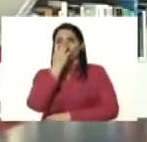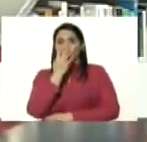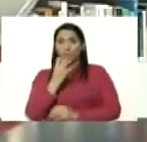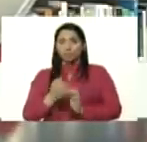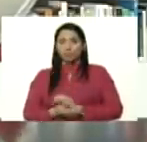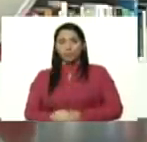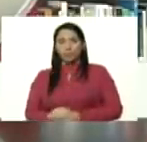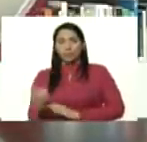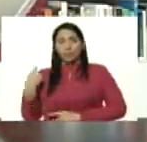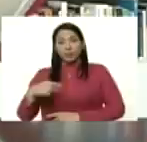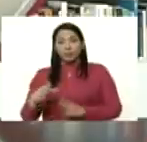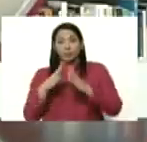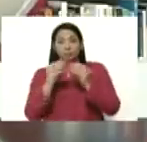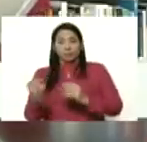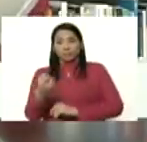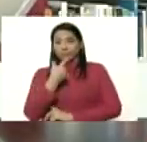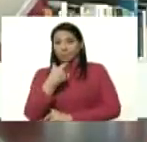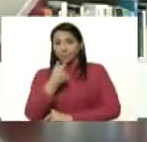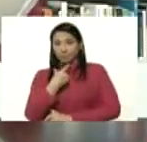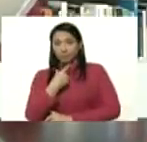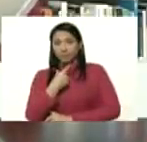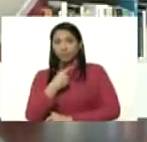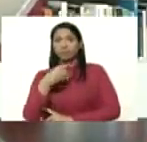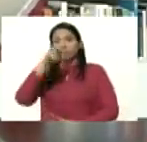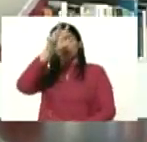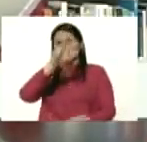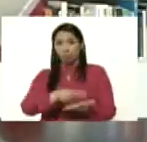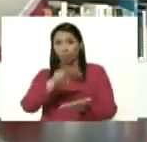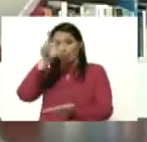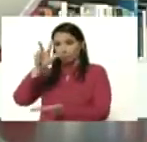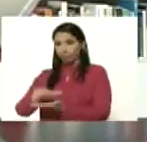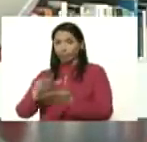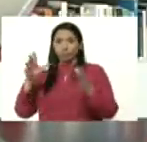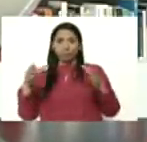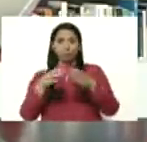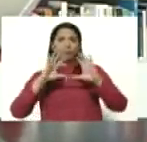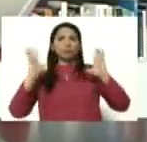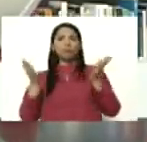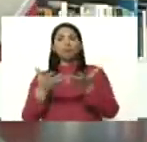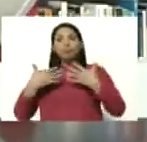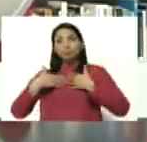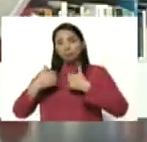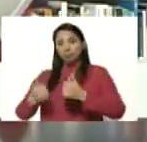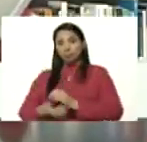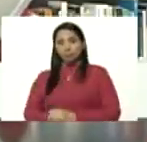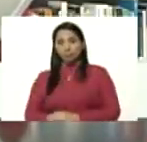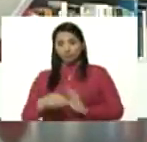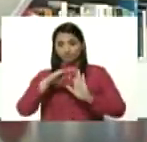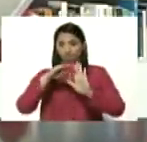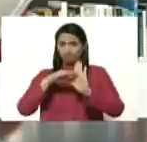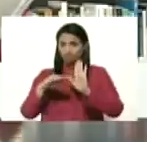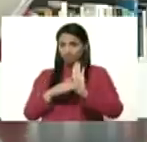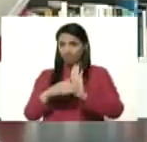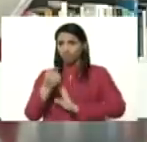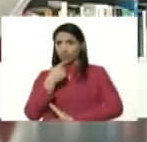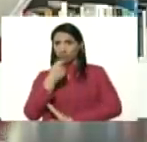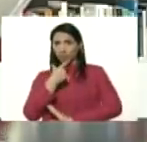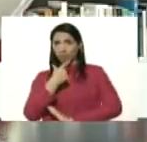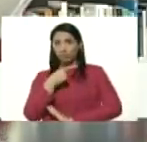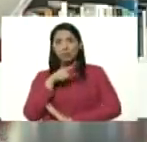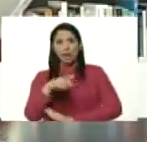Y tenemos todos los tratamientos recomendados y aprobados por la Organización Mundial de la Salud, los protocolos de tratamiento.